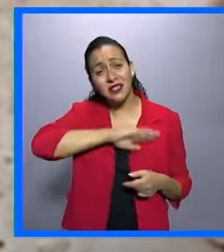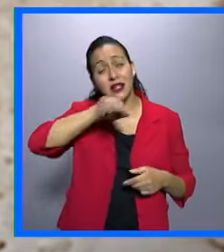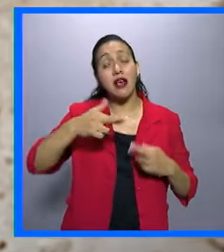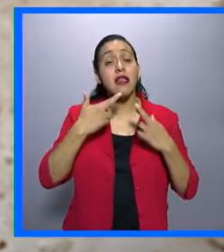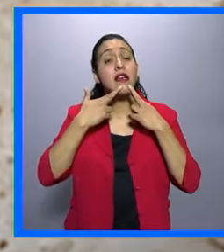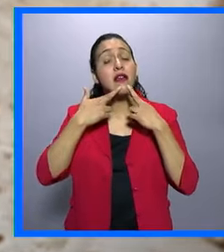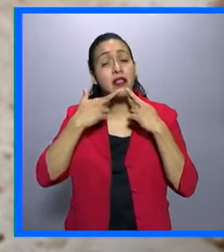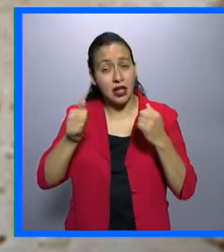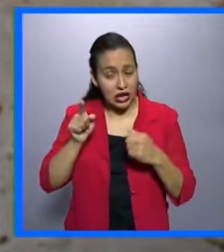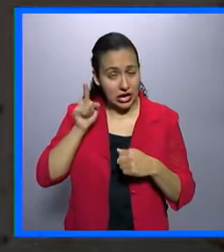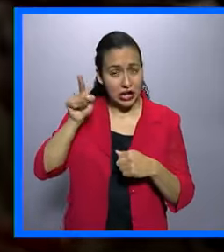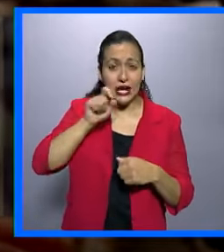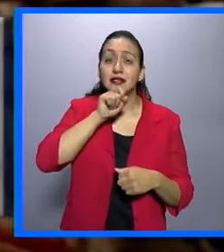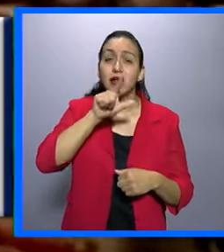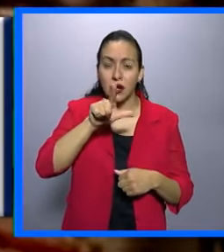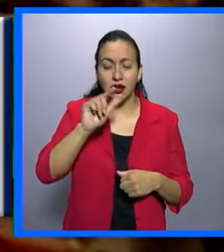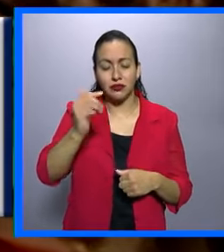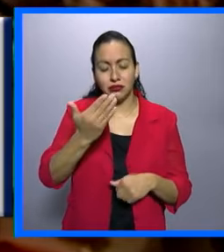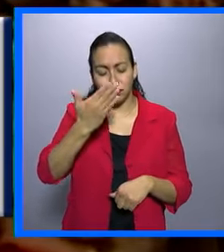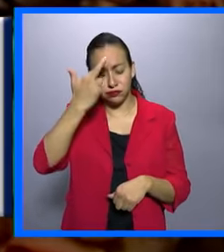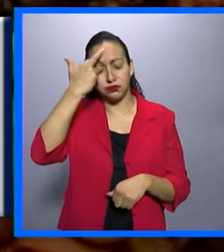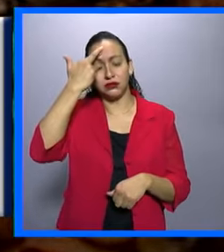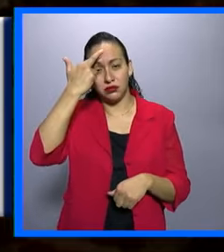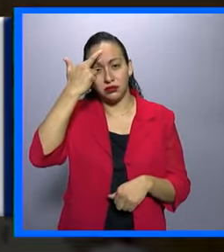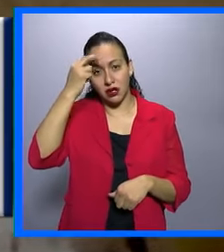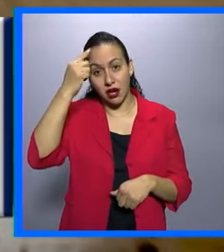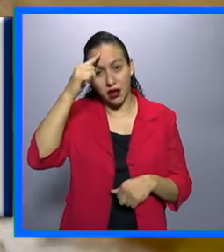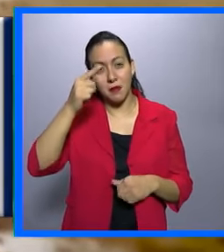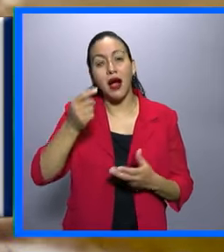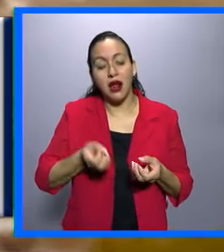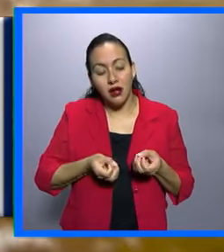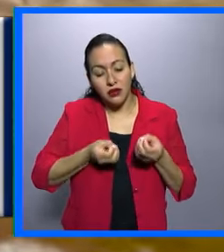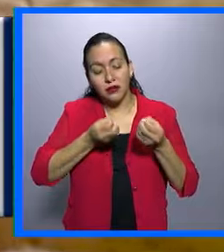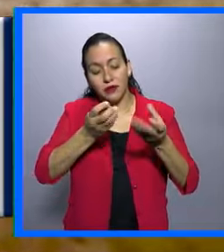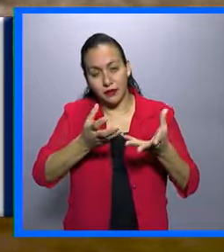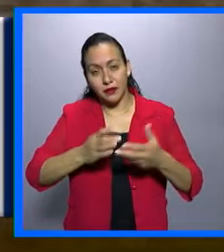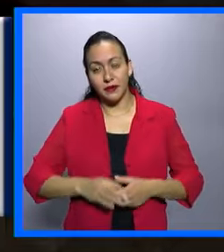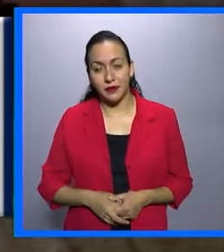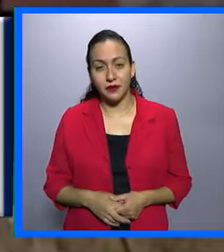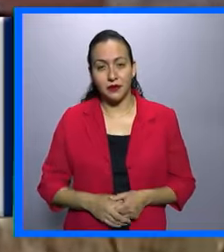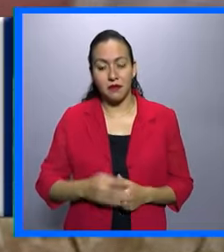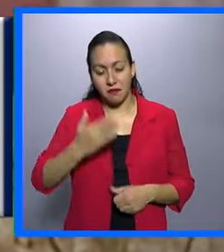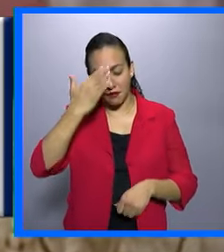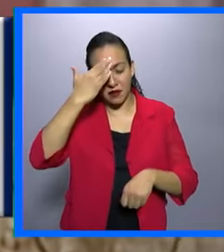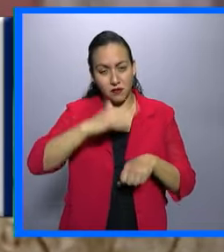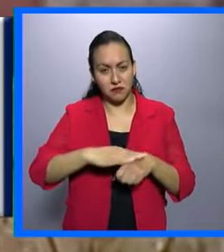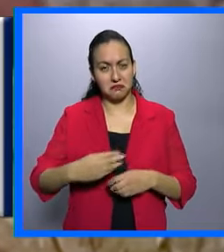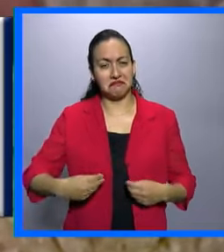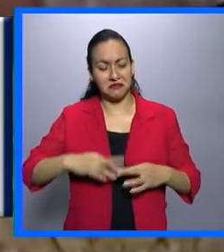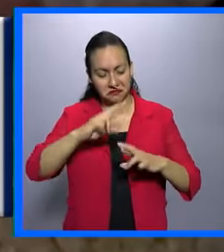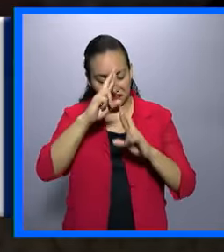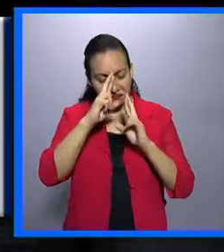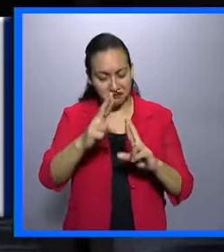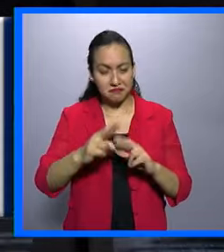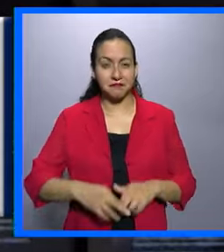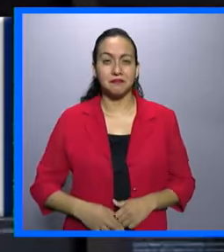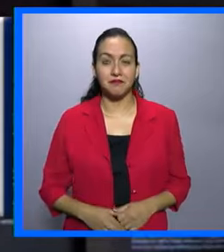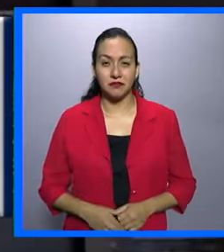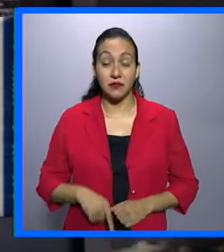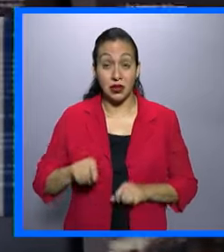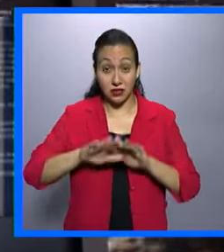Rancho Izaguirre fueron recordadas para darles algo que les ha sido negado: memoria, dignidad y voz. Con